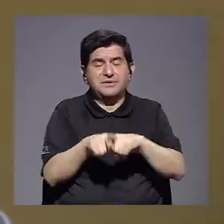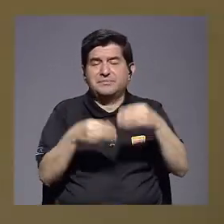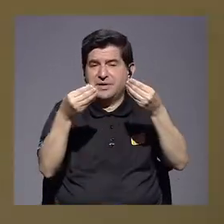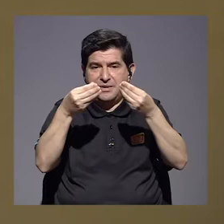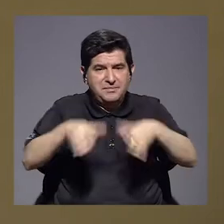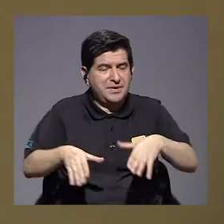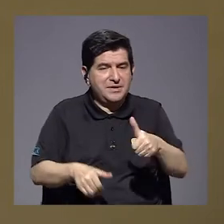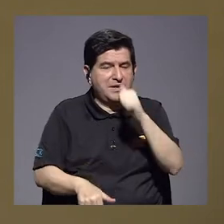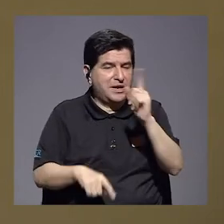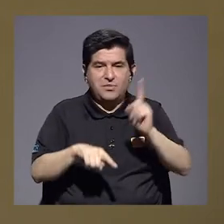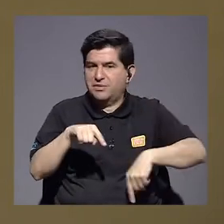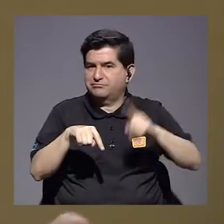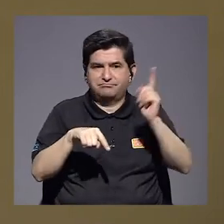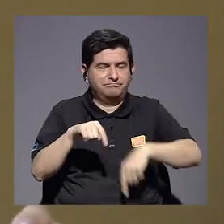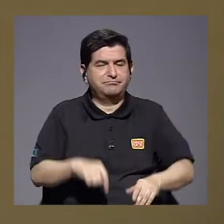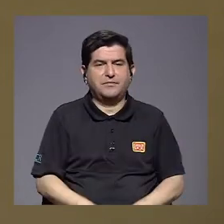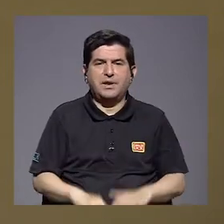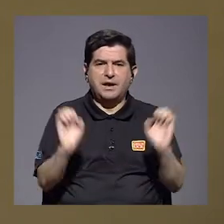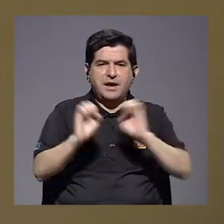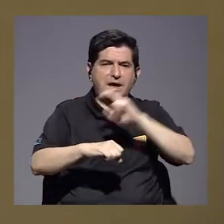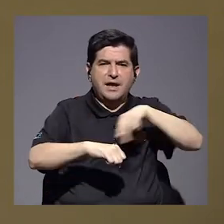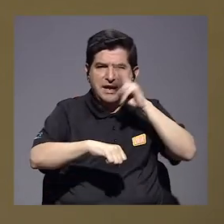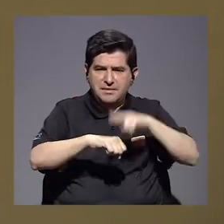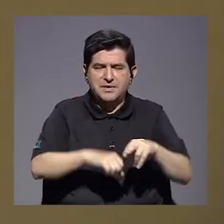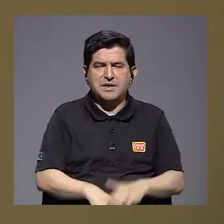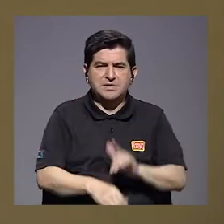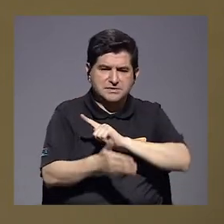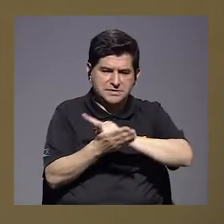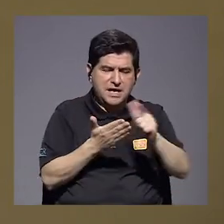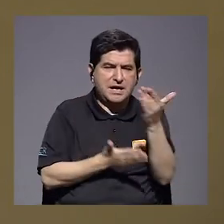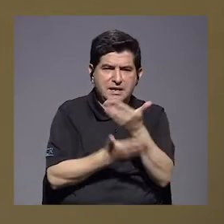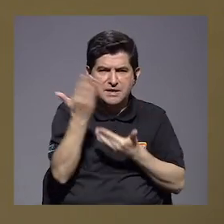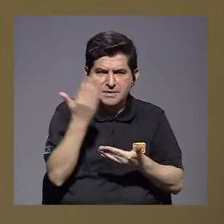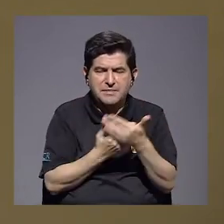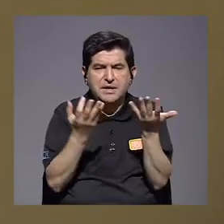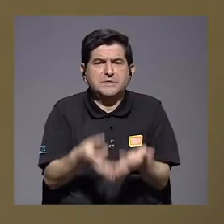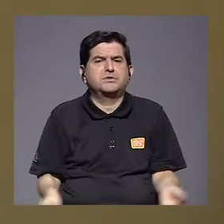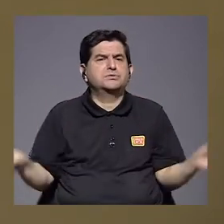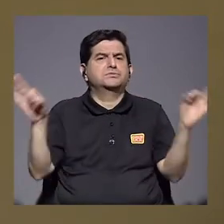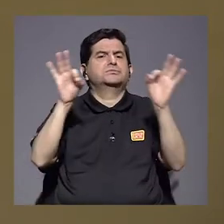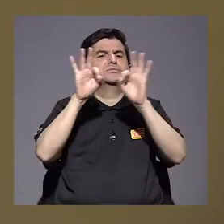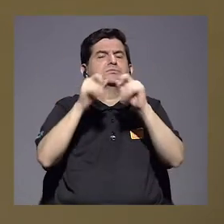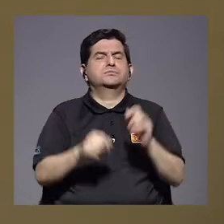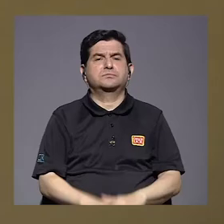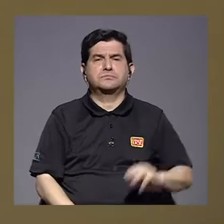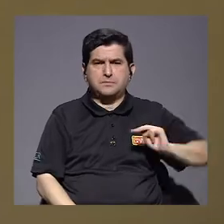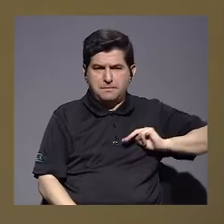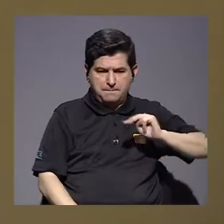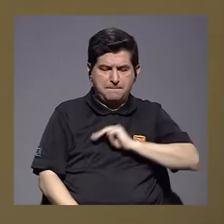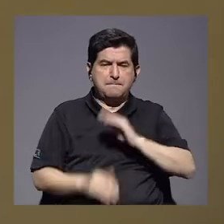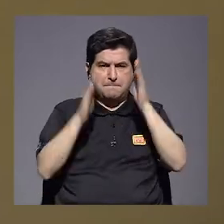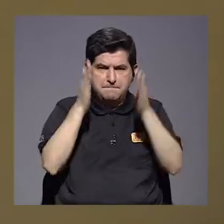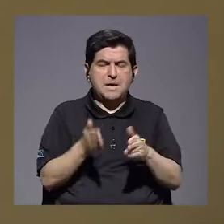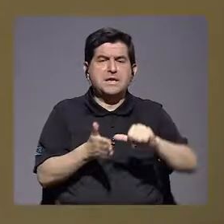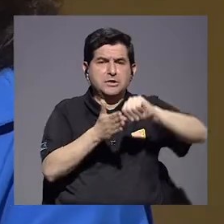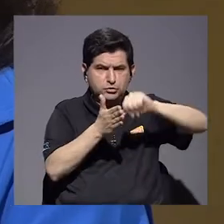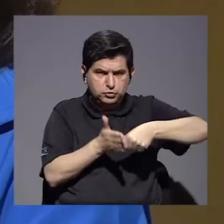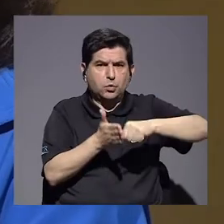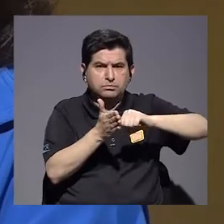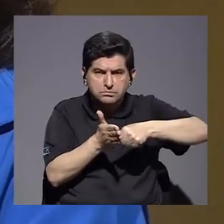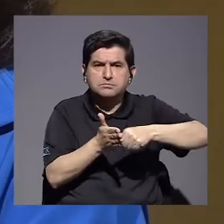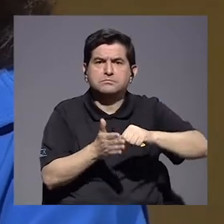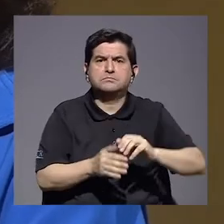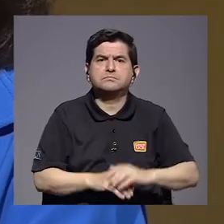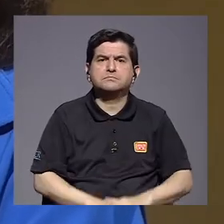perder el agua. Ese es el tema. En plena emergencia nacional, lavarse las manos es fundamental. El ministro ha insistido mucho en eso,